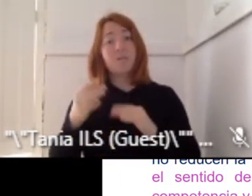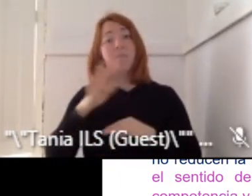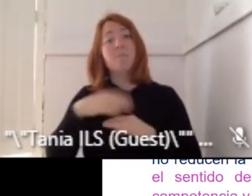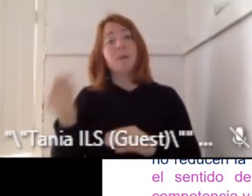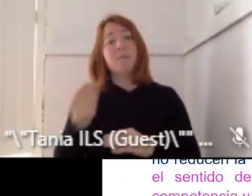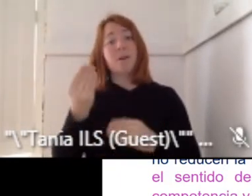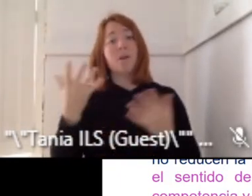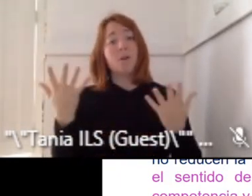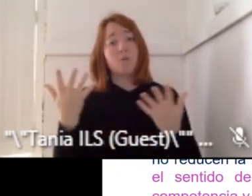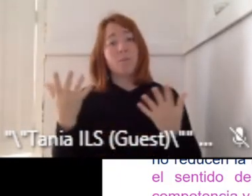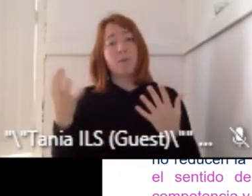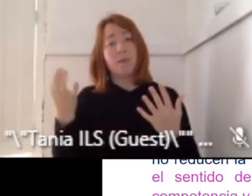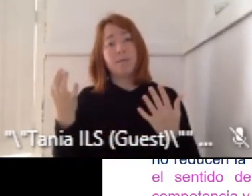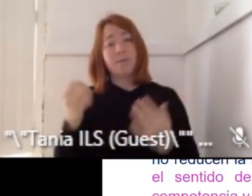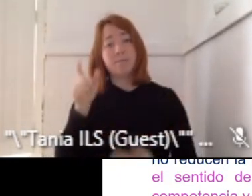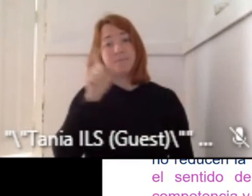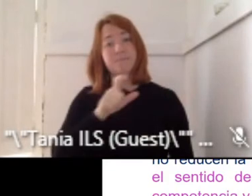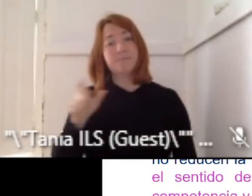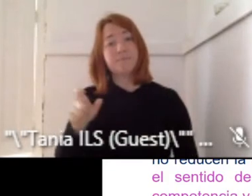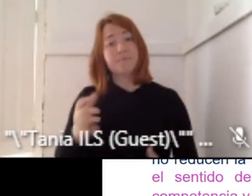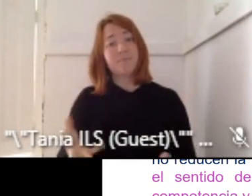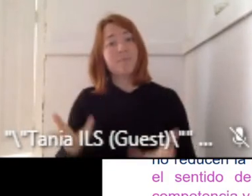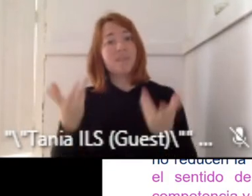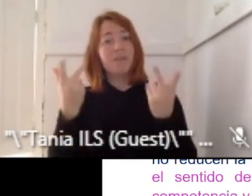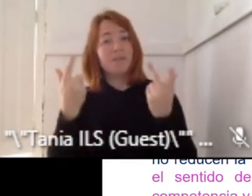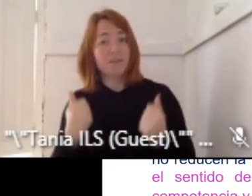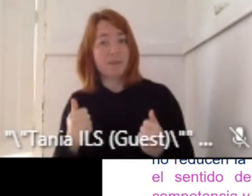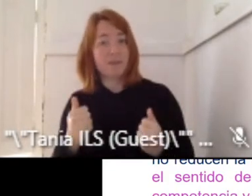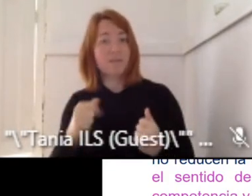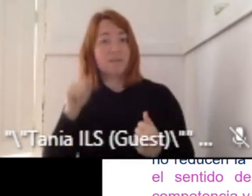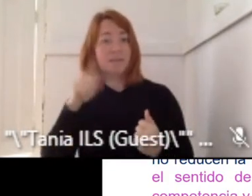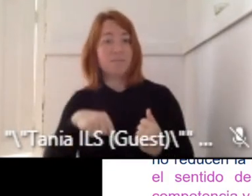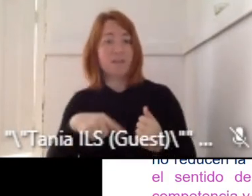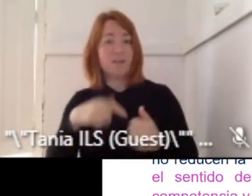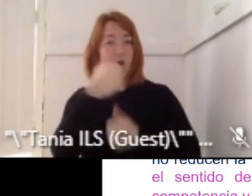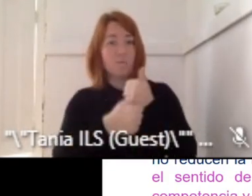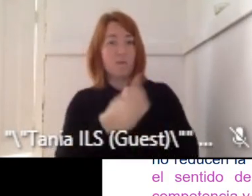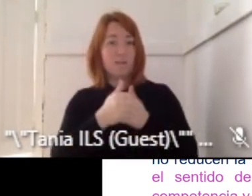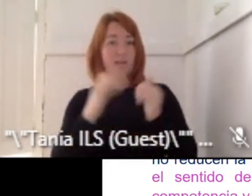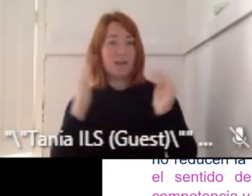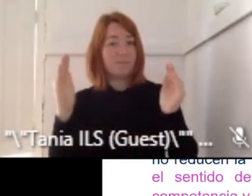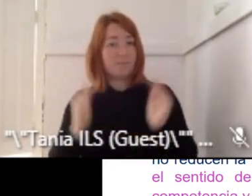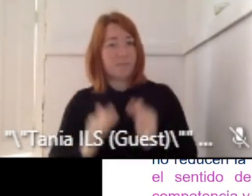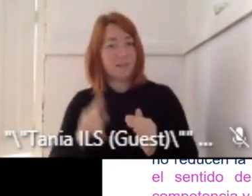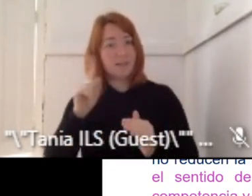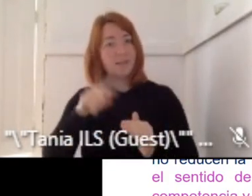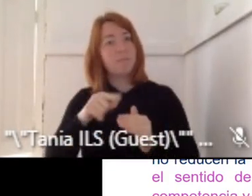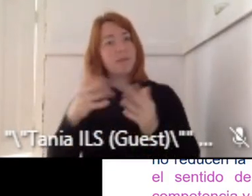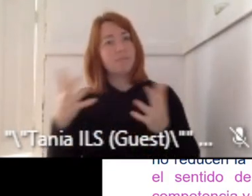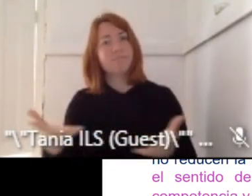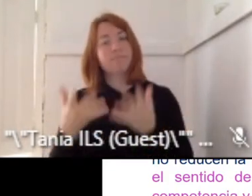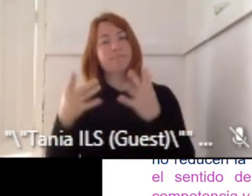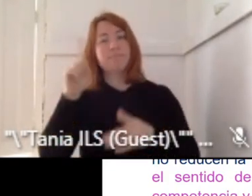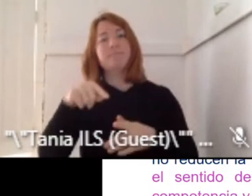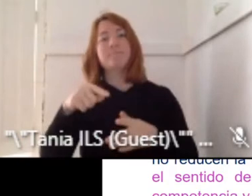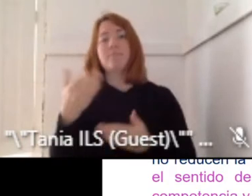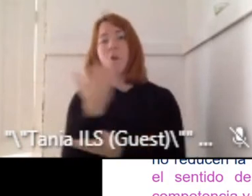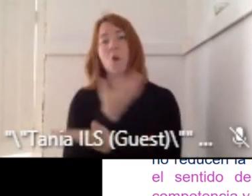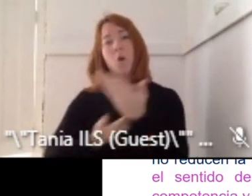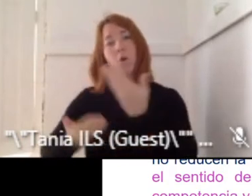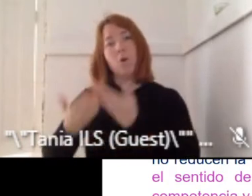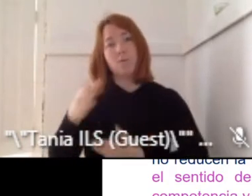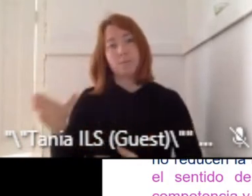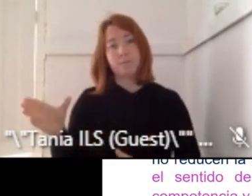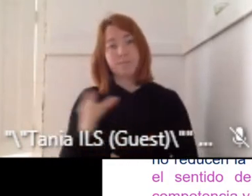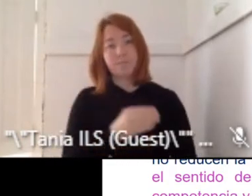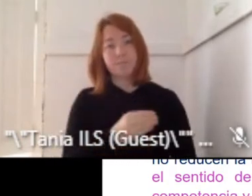de las alumnas, reducir la competencia y enfatizar la colaboración. Y he resaltado aquí unas buenas prácticas a